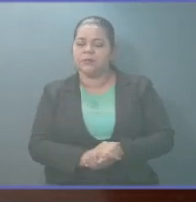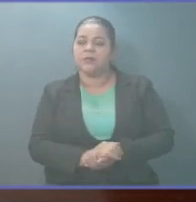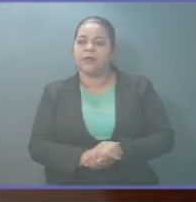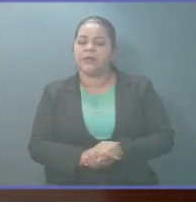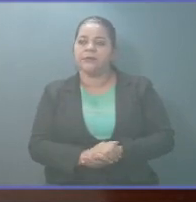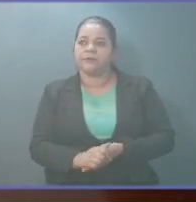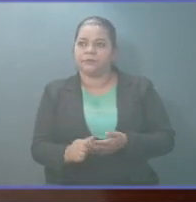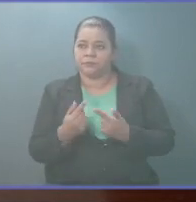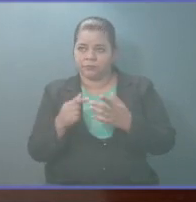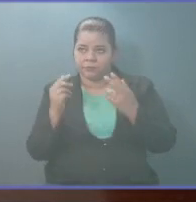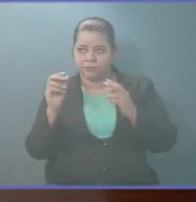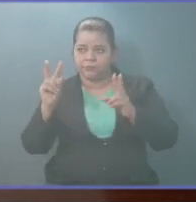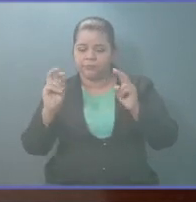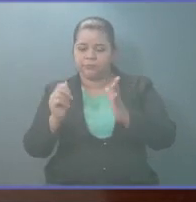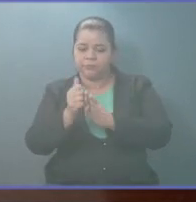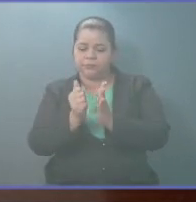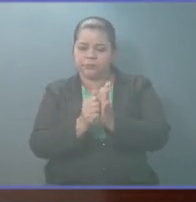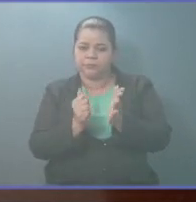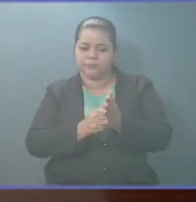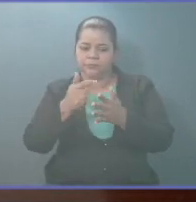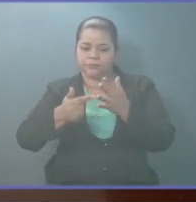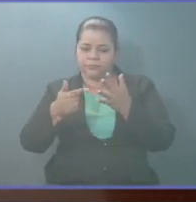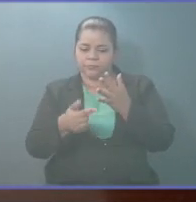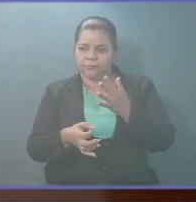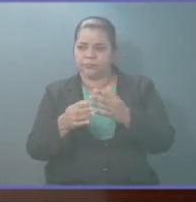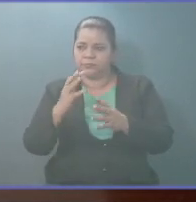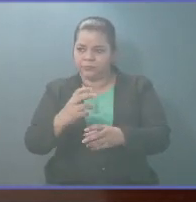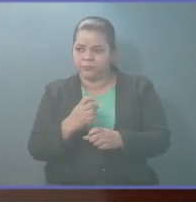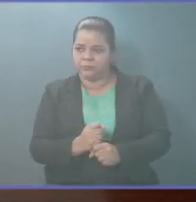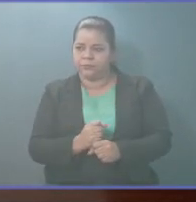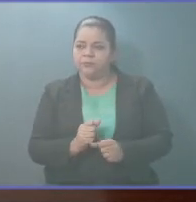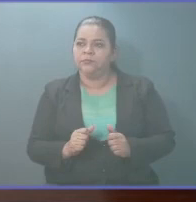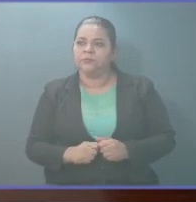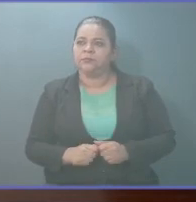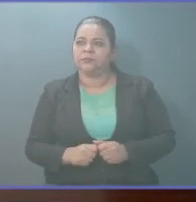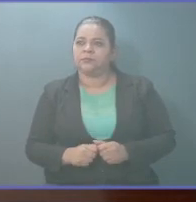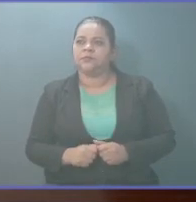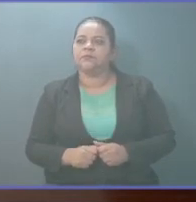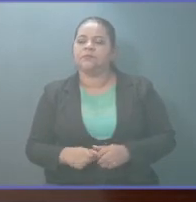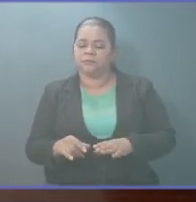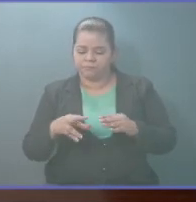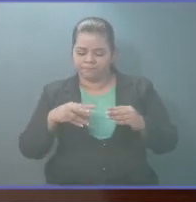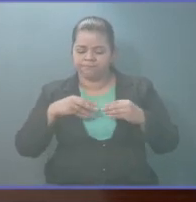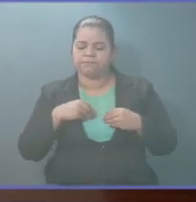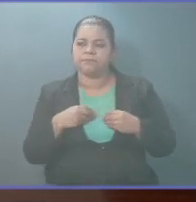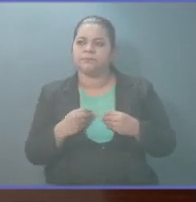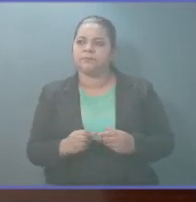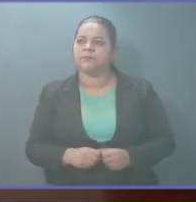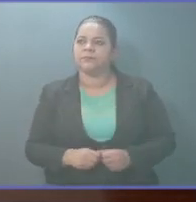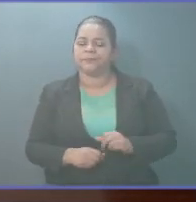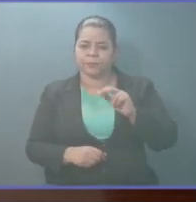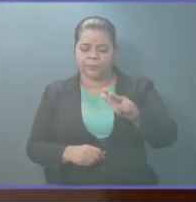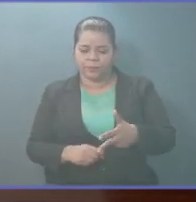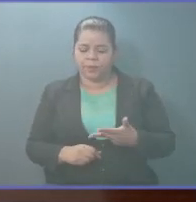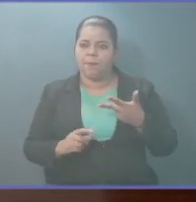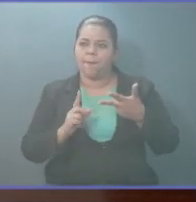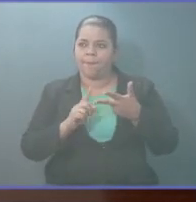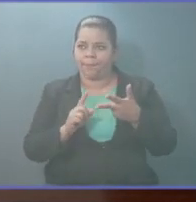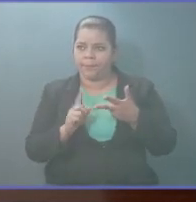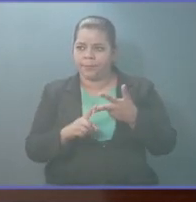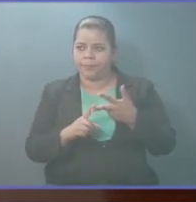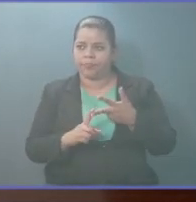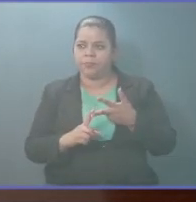del presidente, favor emitir su voto. No se acepta la creación de este artículo. Bueno, colegas,